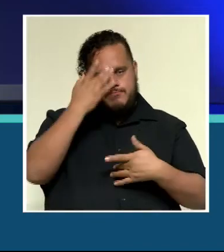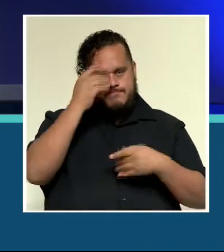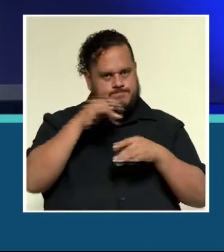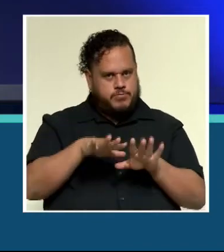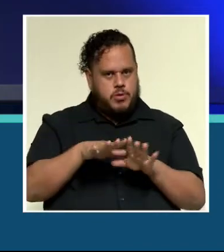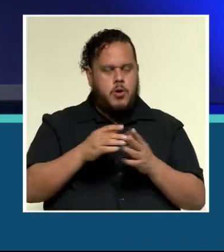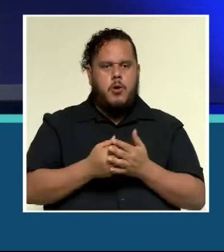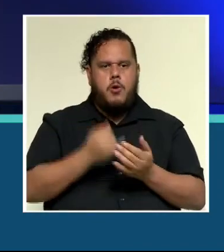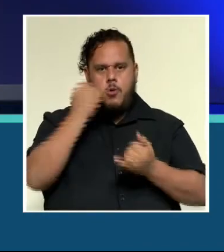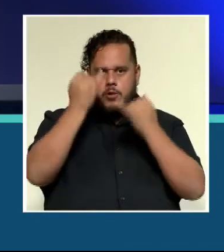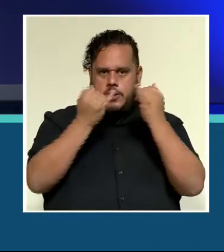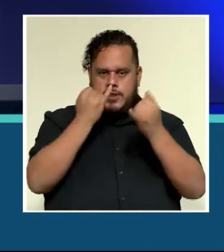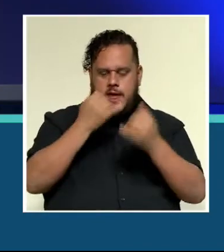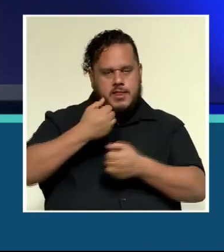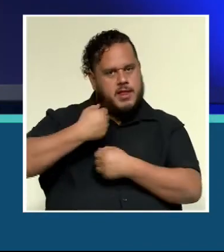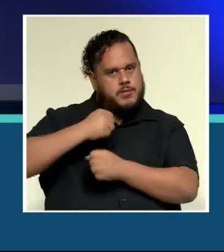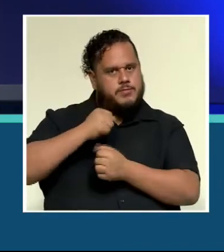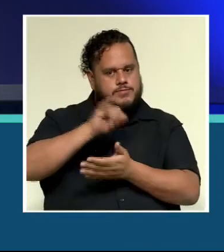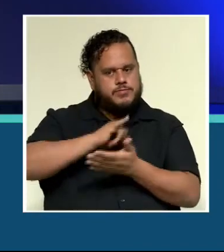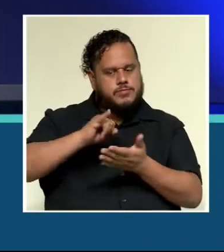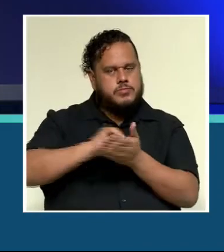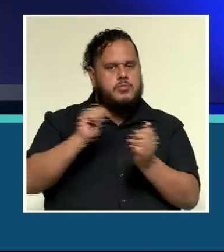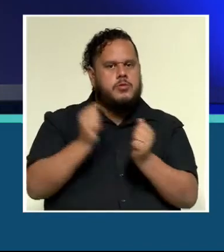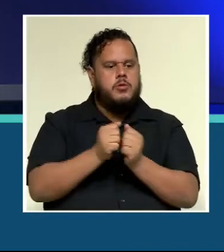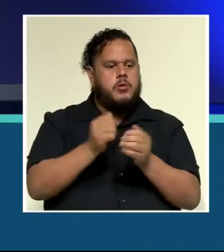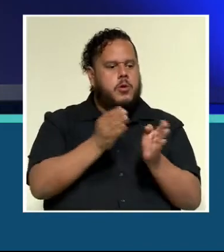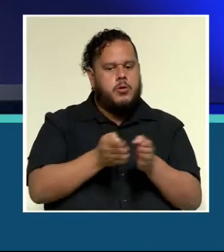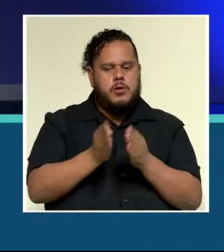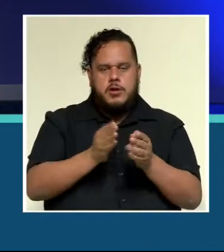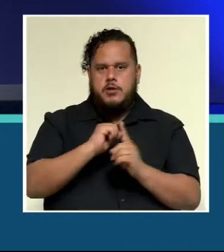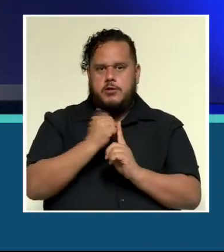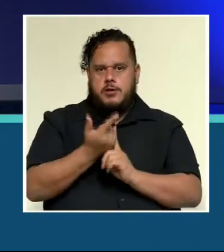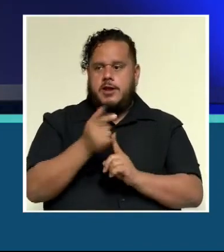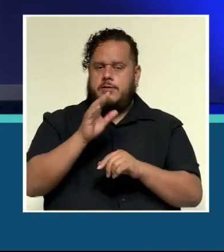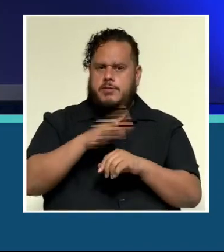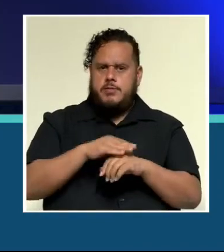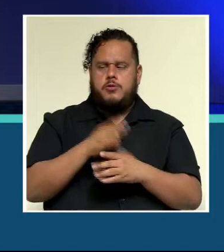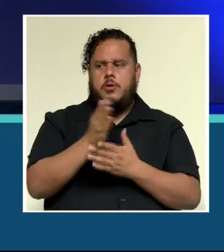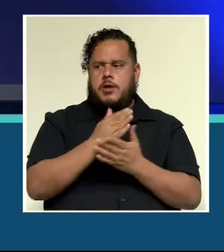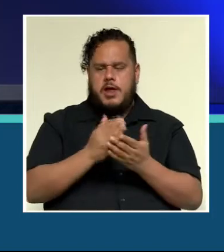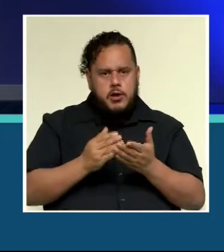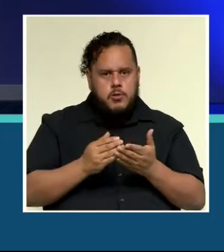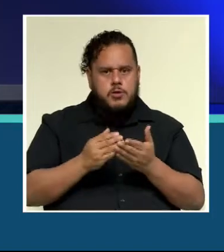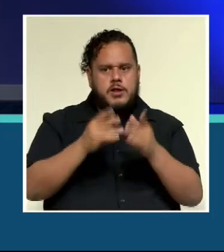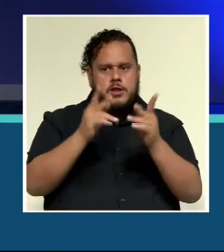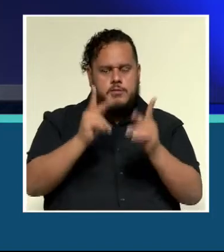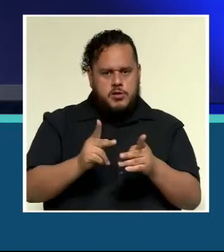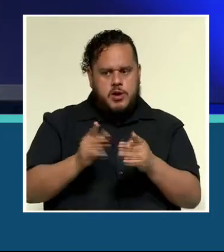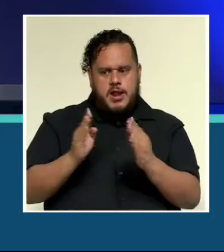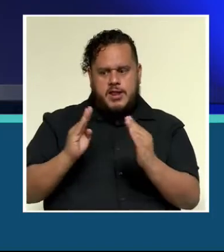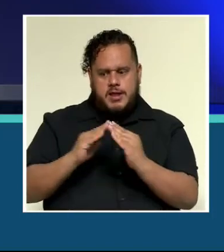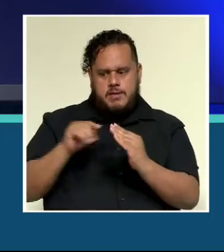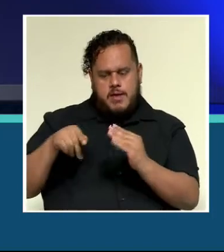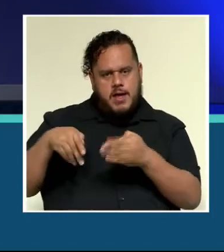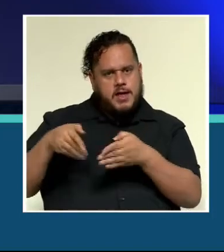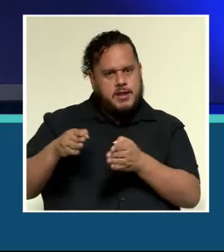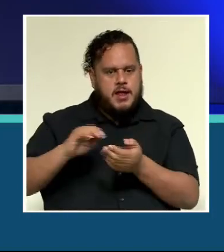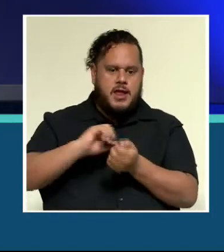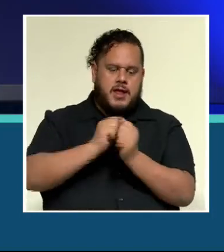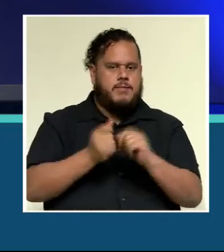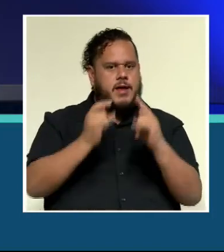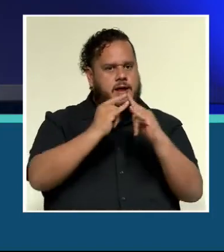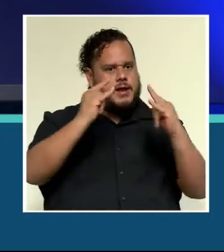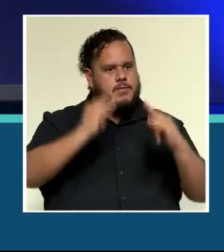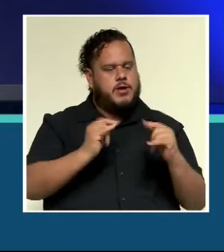de la Municipalidad de San José en conjunto con organizaciones sociales permitió que algunos dormitorios se transformaran en albergues